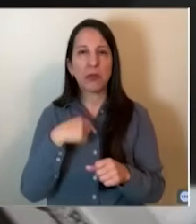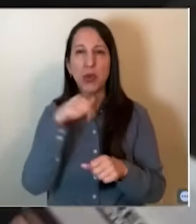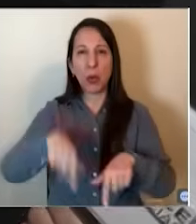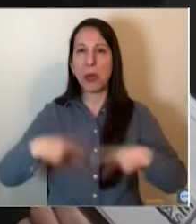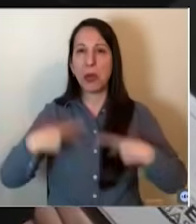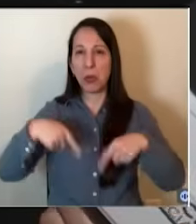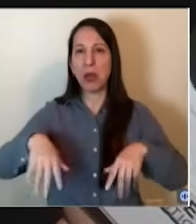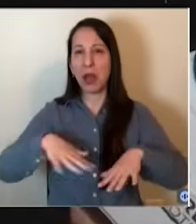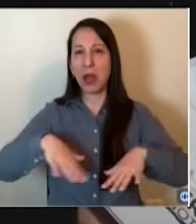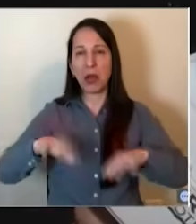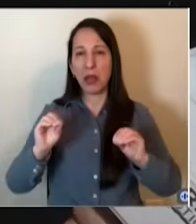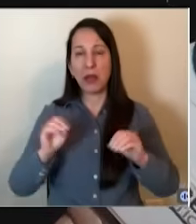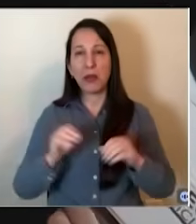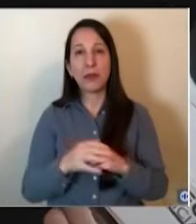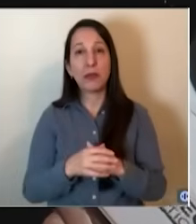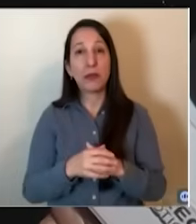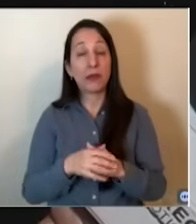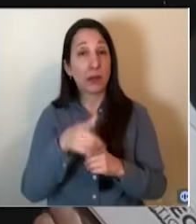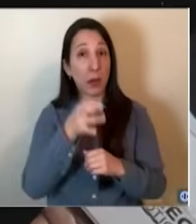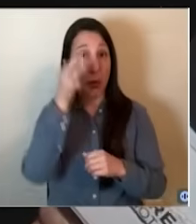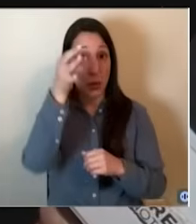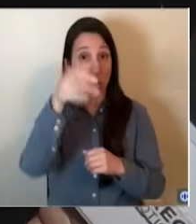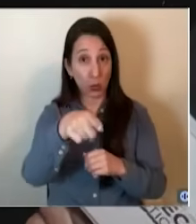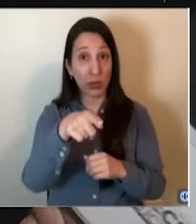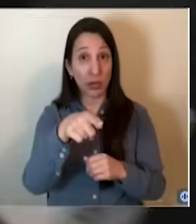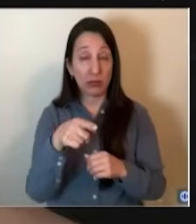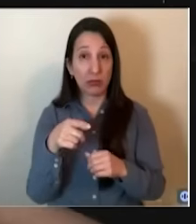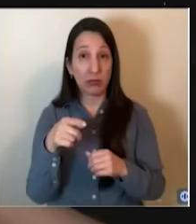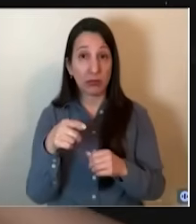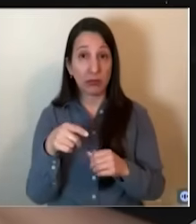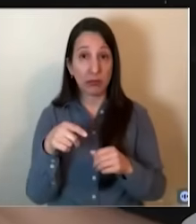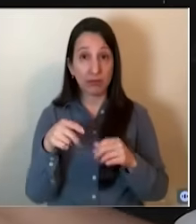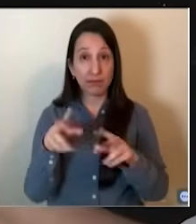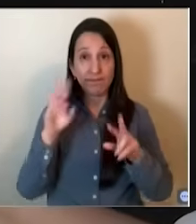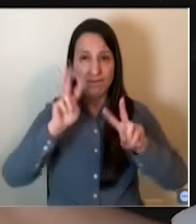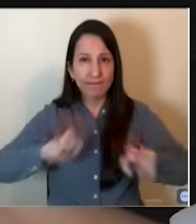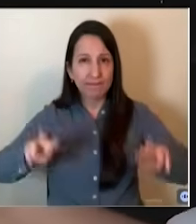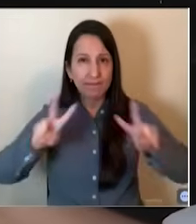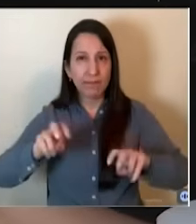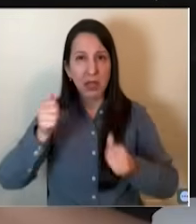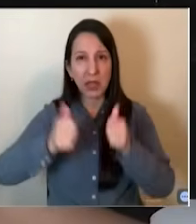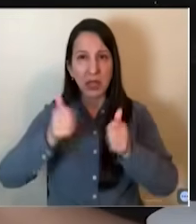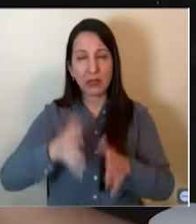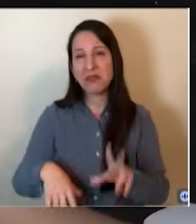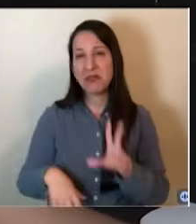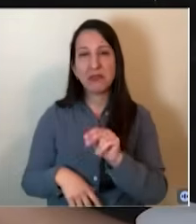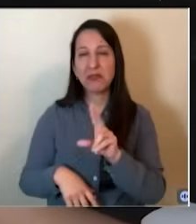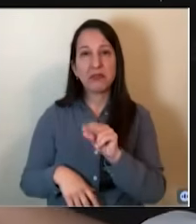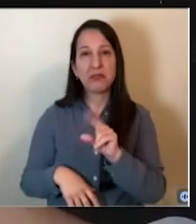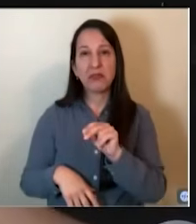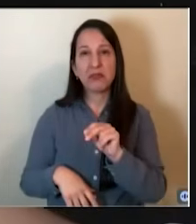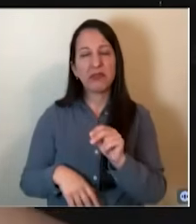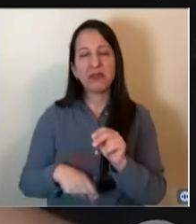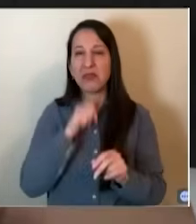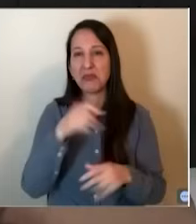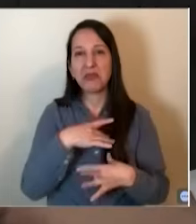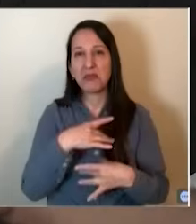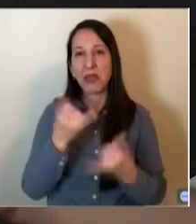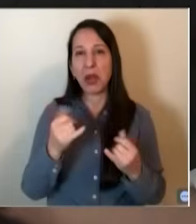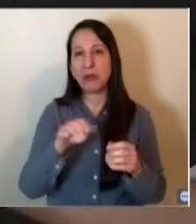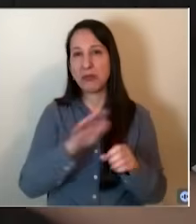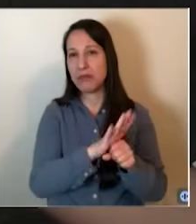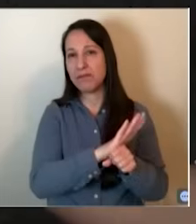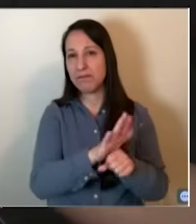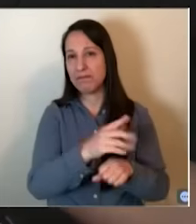¿Y pronto va a tomarse ya la tarea para ver por quién va a votar? No, tengo cosas más importantes ahorita.